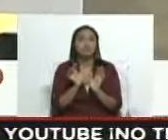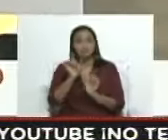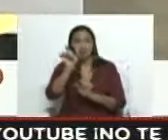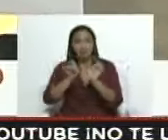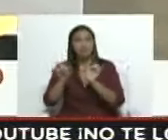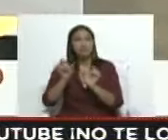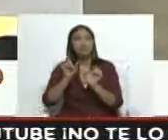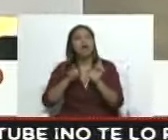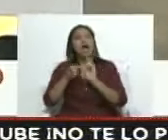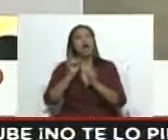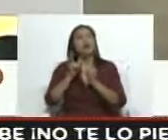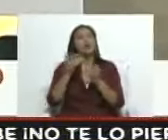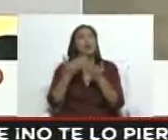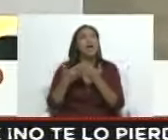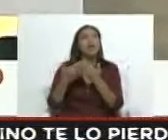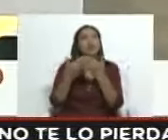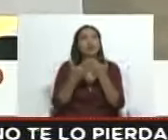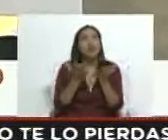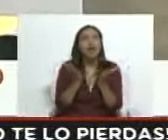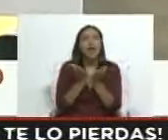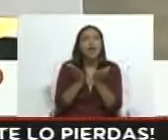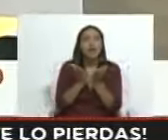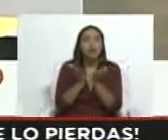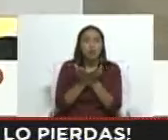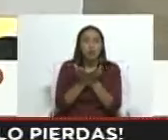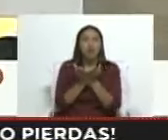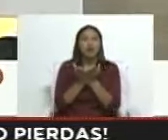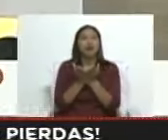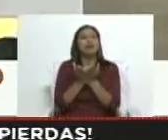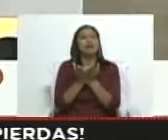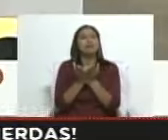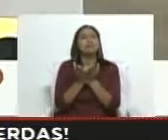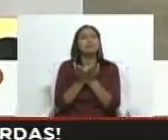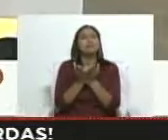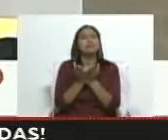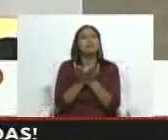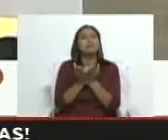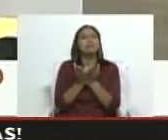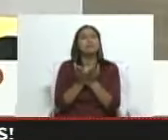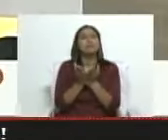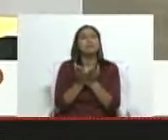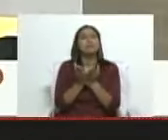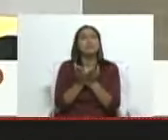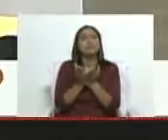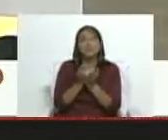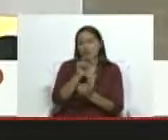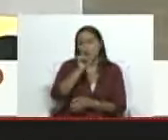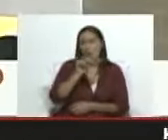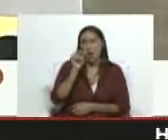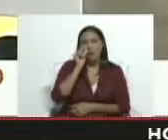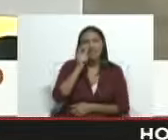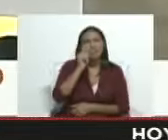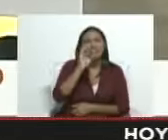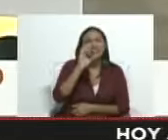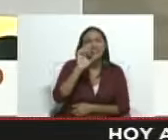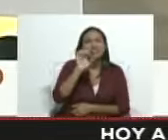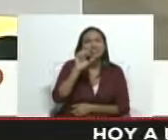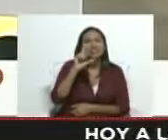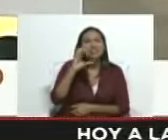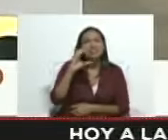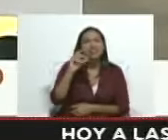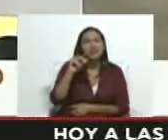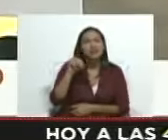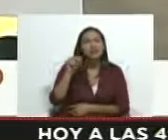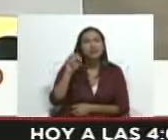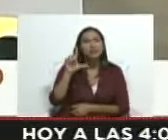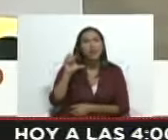la escuela de Chicago, la escuela económica de Chicago, se demostró que eran unos tecnócratas que estaban totalmente alejados